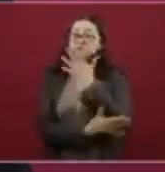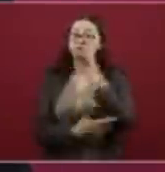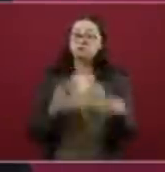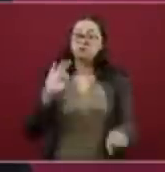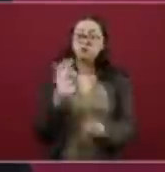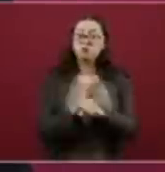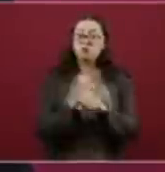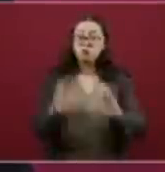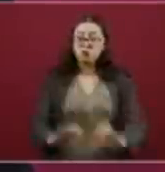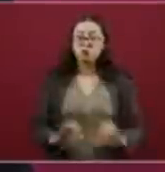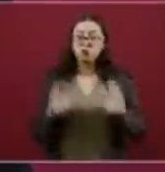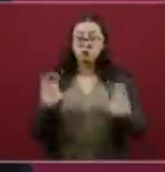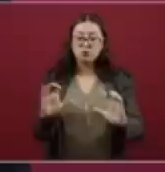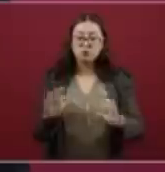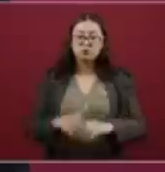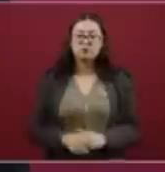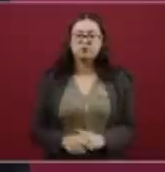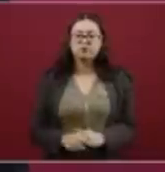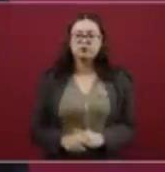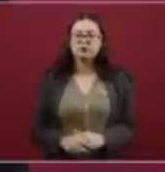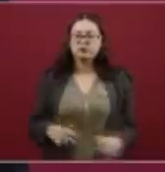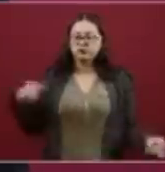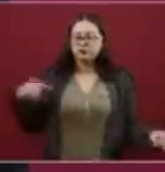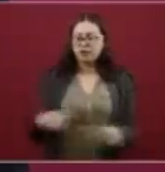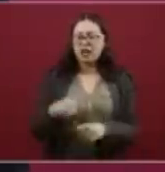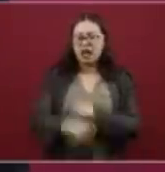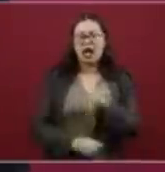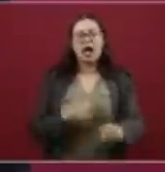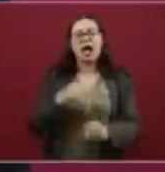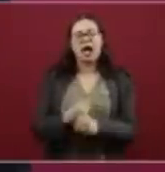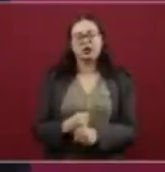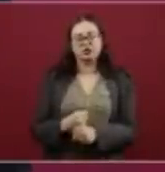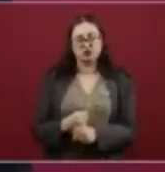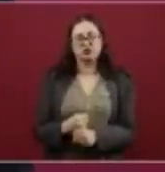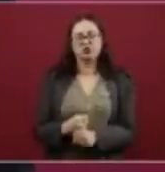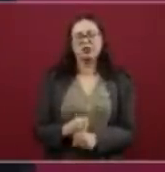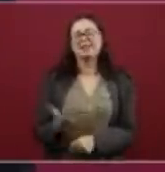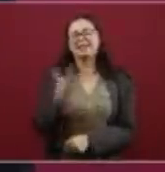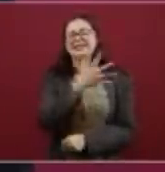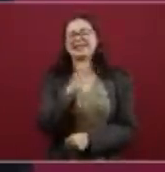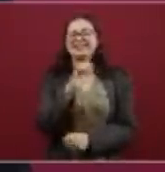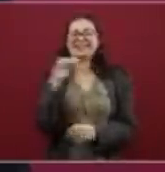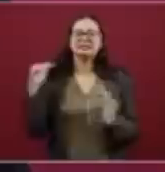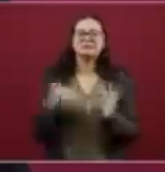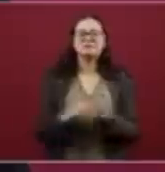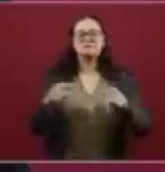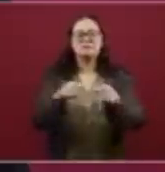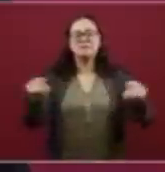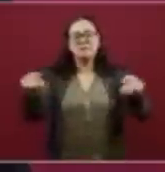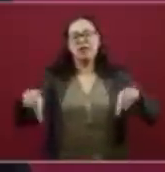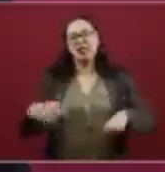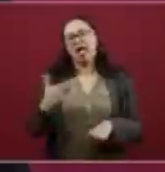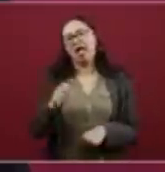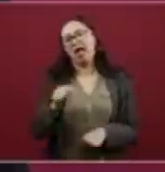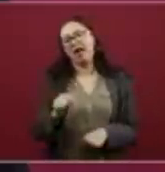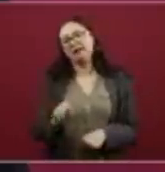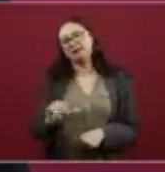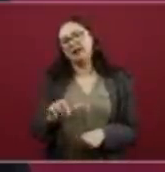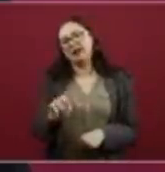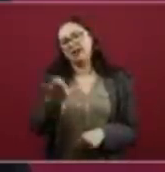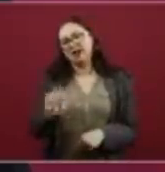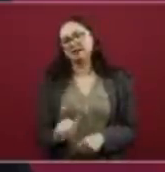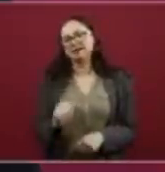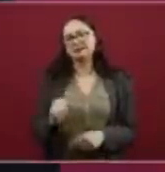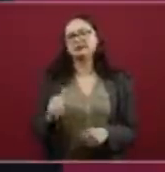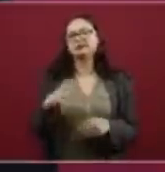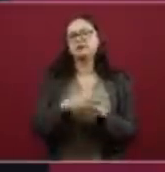ya este año 500 mil hectáreas de siembra de árboles frutales y maderables